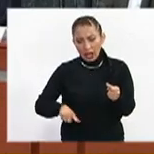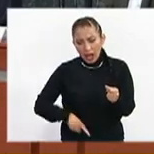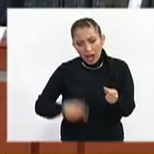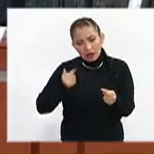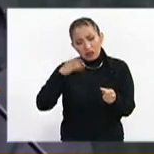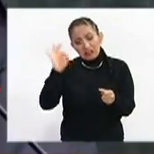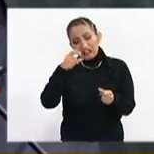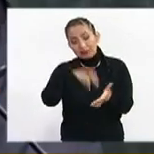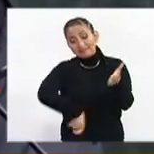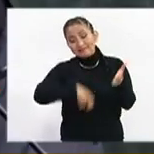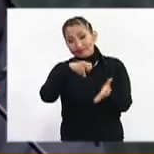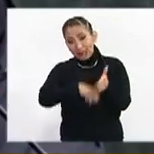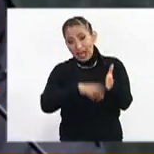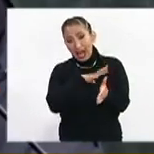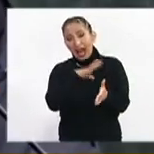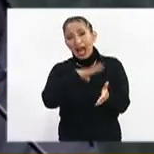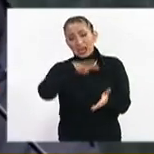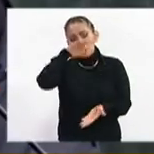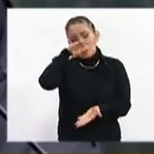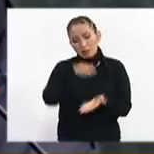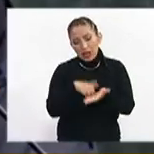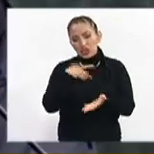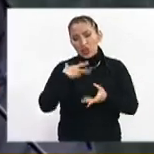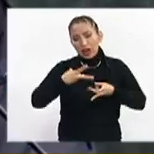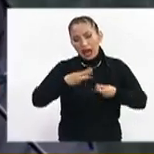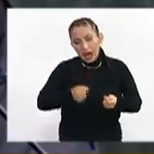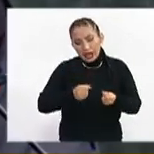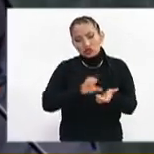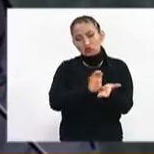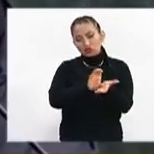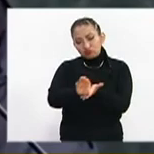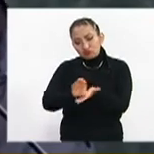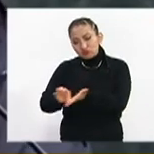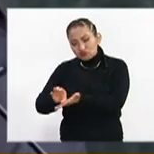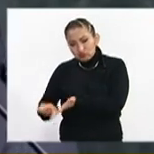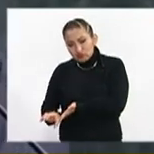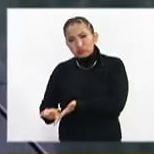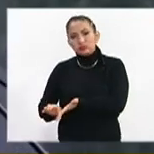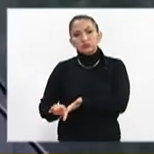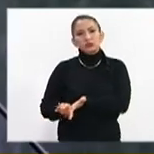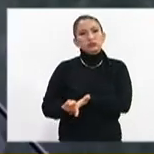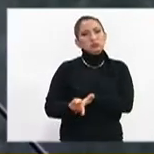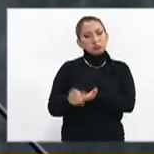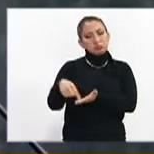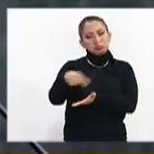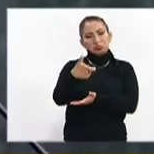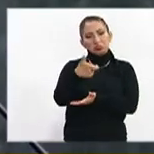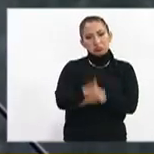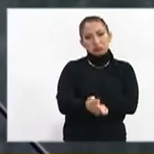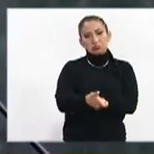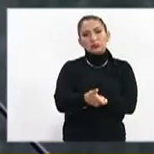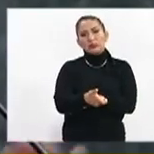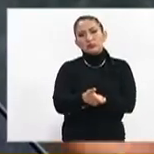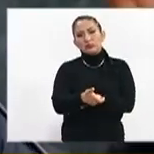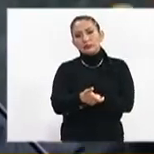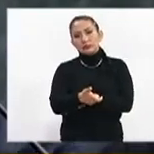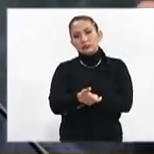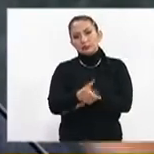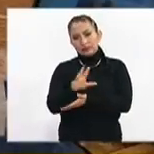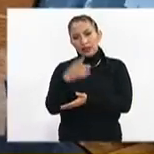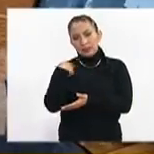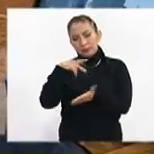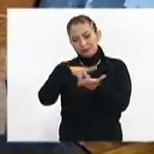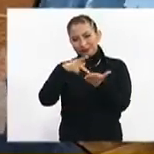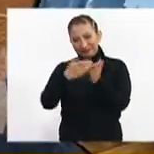den reacomodos a la asignación de gasto o a la reasignación de esos recursos que en